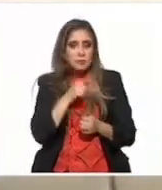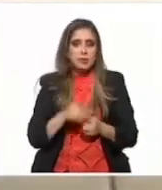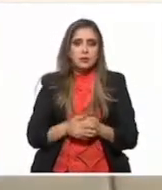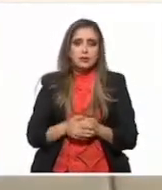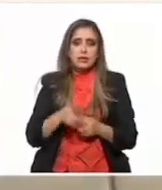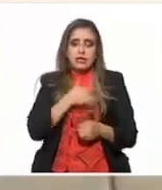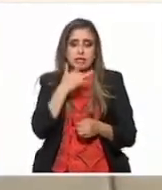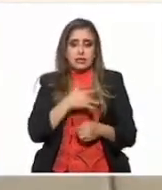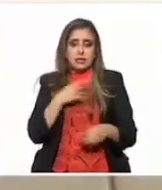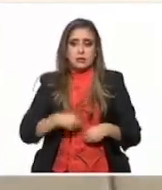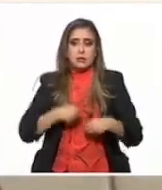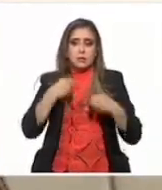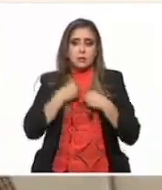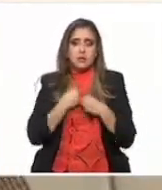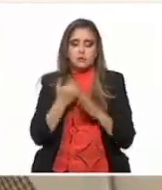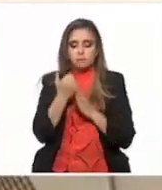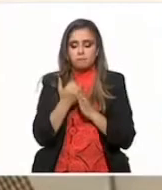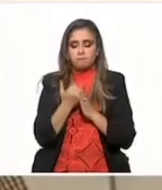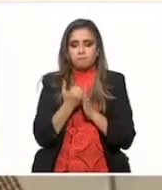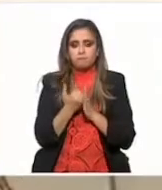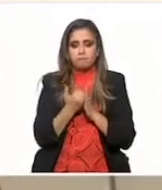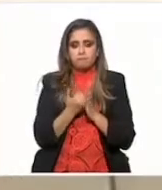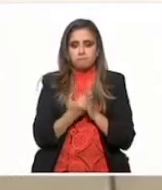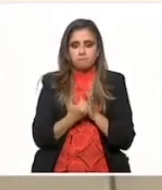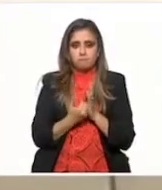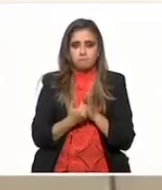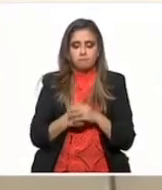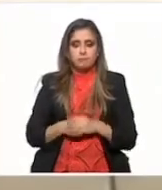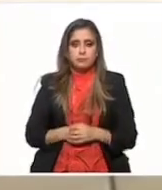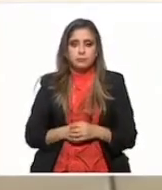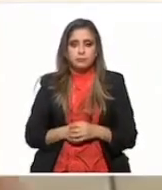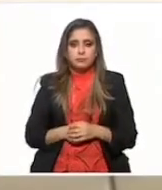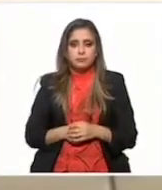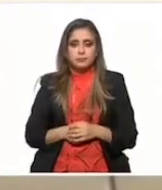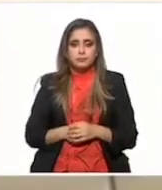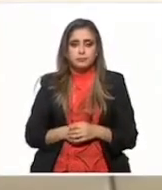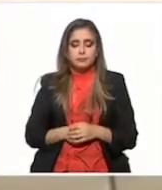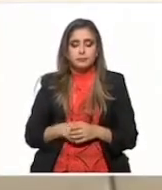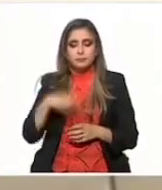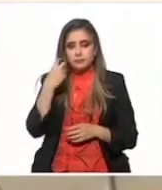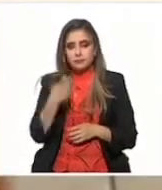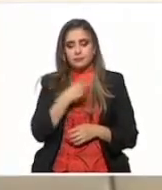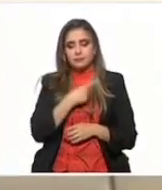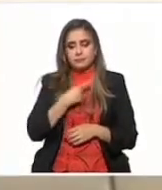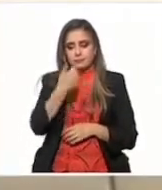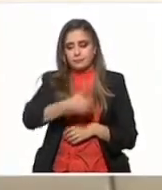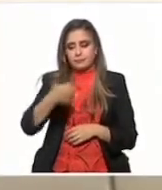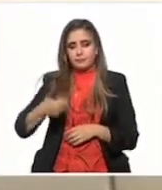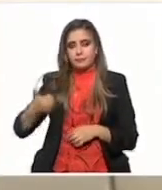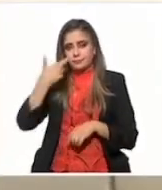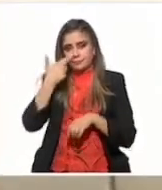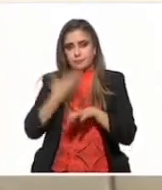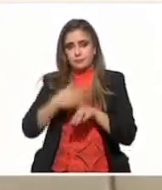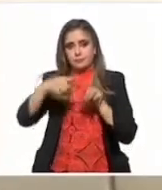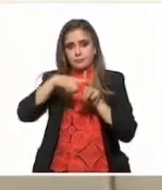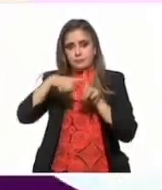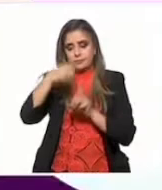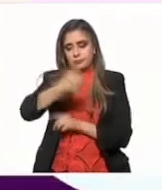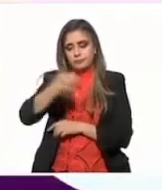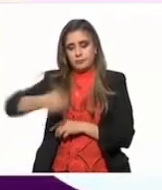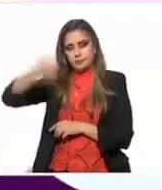sentido de vida de las personas por lo que vuelvo a esa línea hacerlos responsables de manera positiva de nuestra experiencia